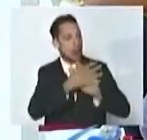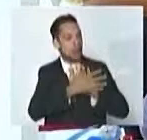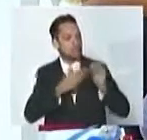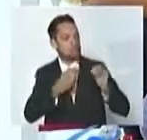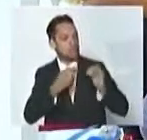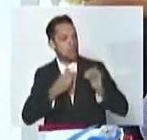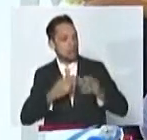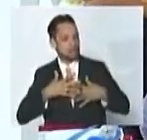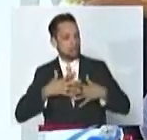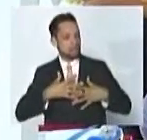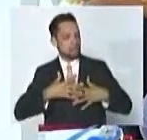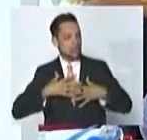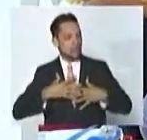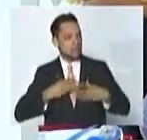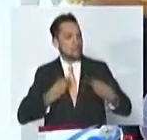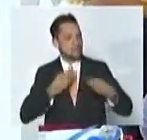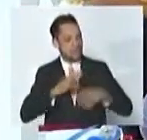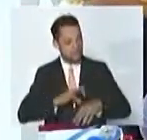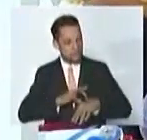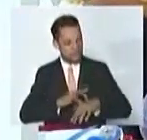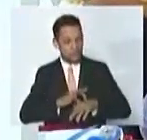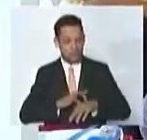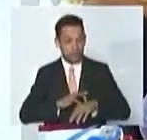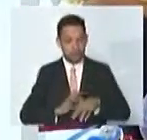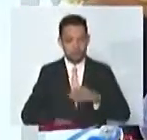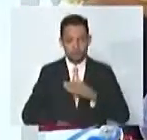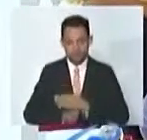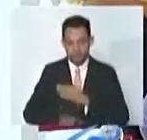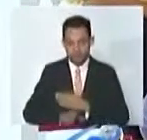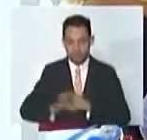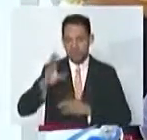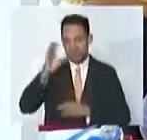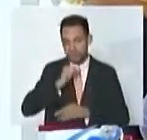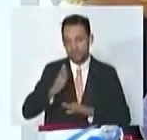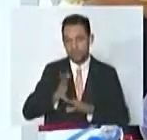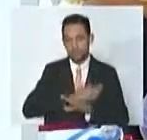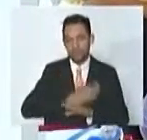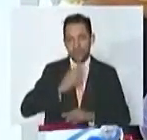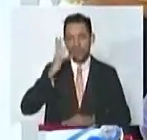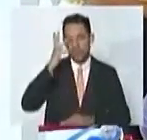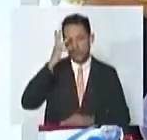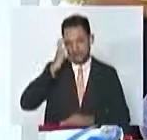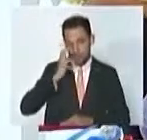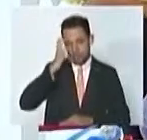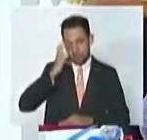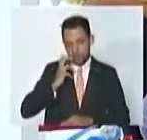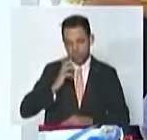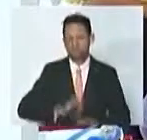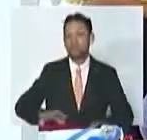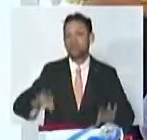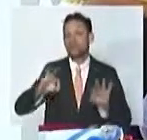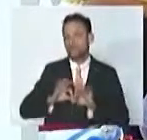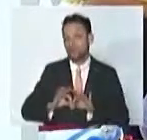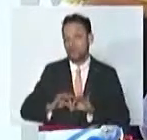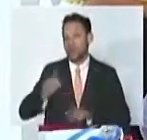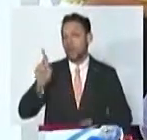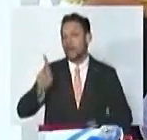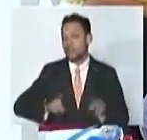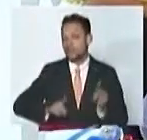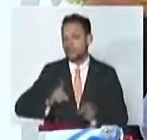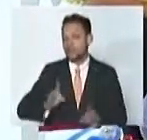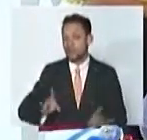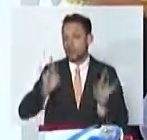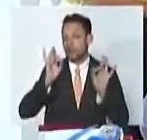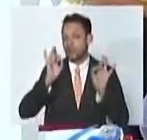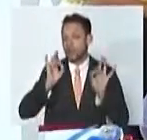hablar. Ella hizo o contó de diagnósticos de otorrinos que son muy delicados,